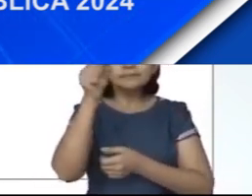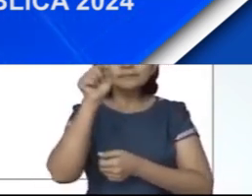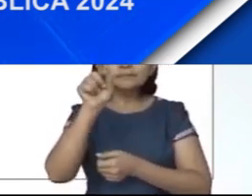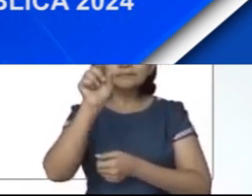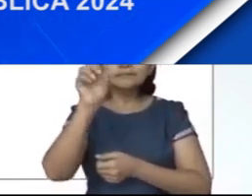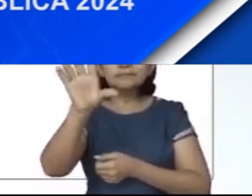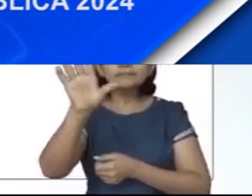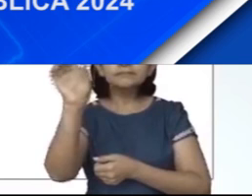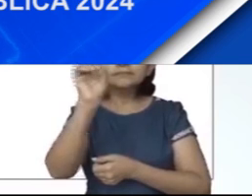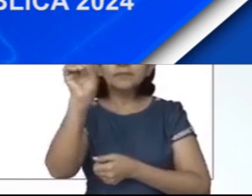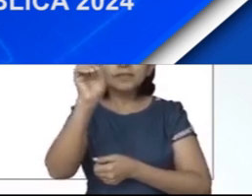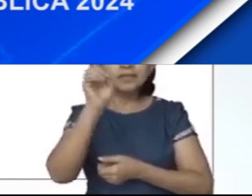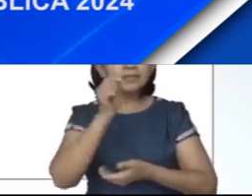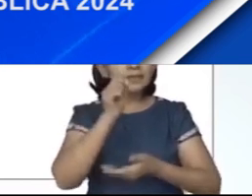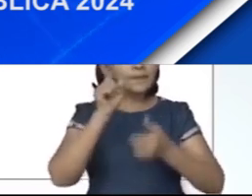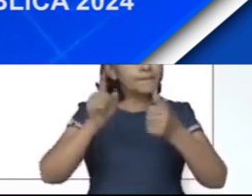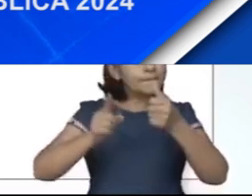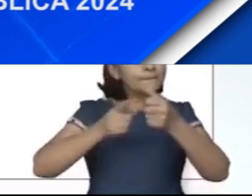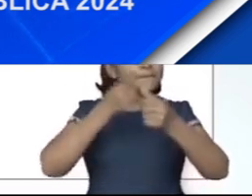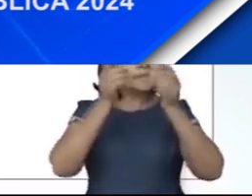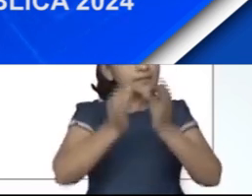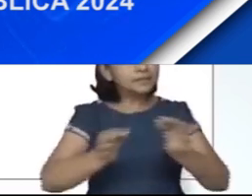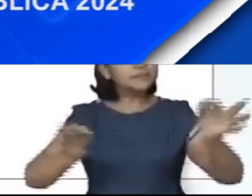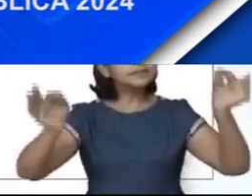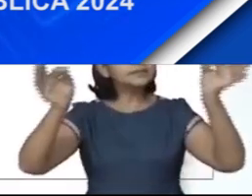37.5% van a